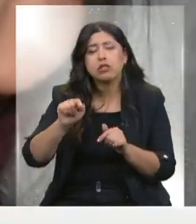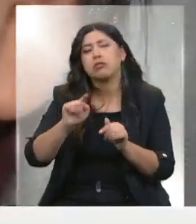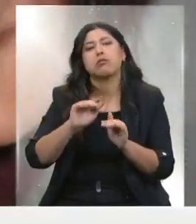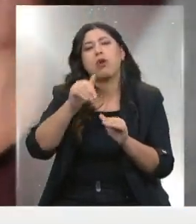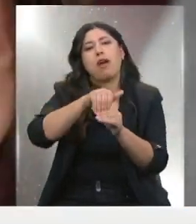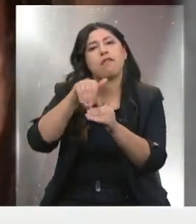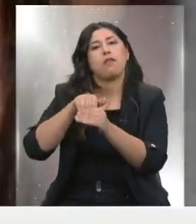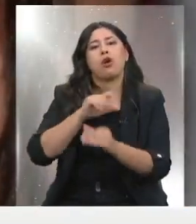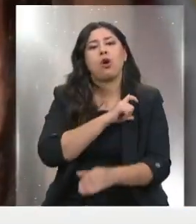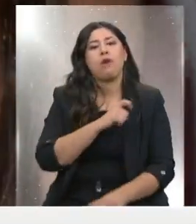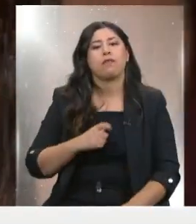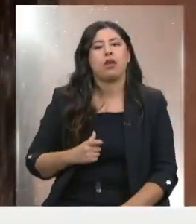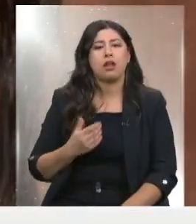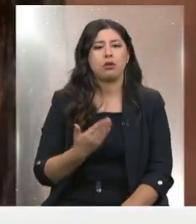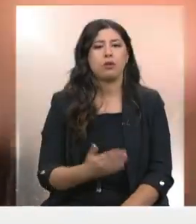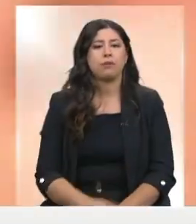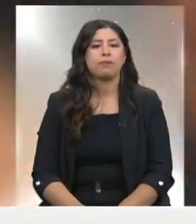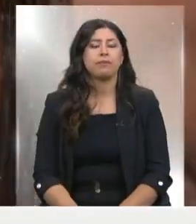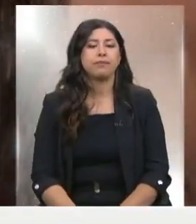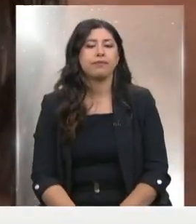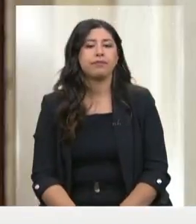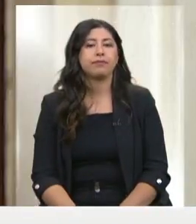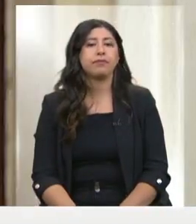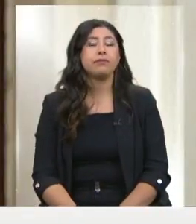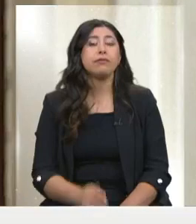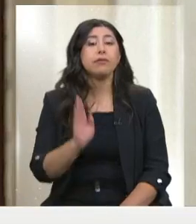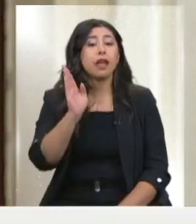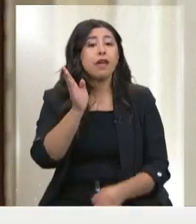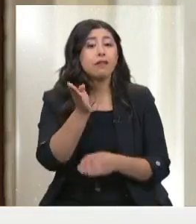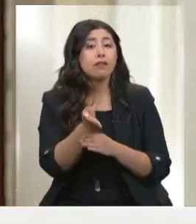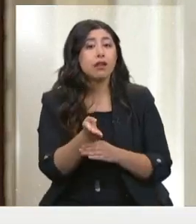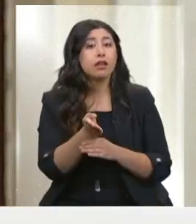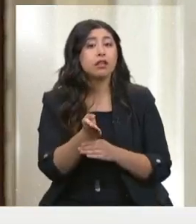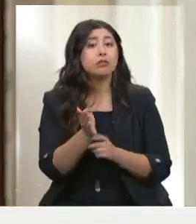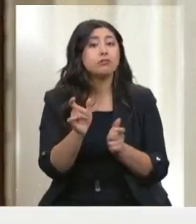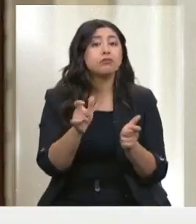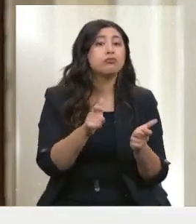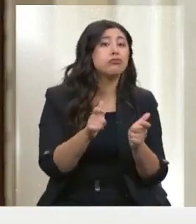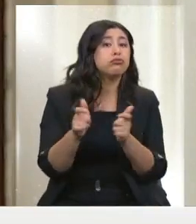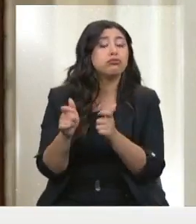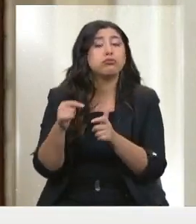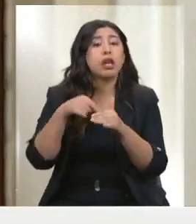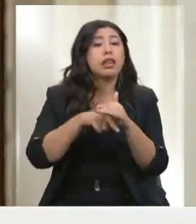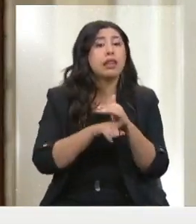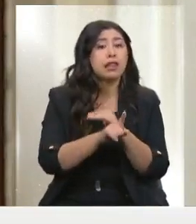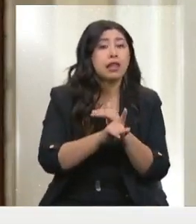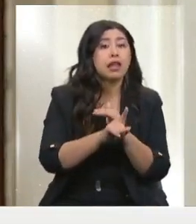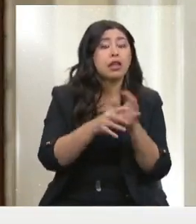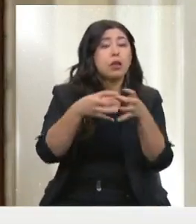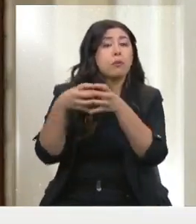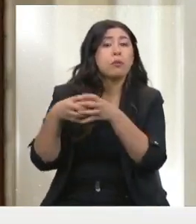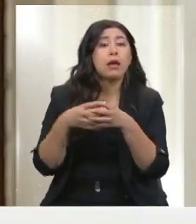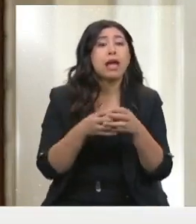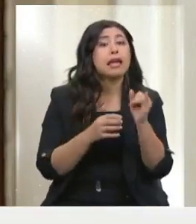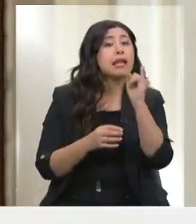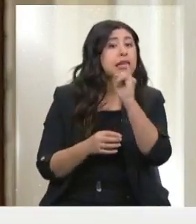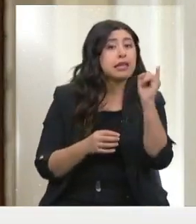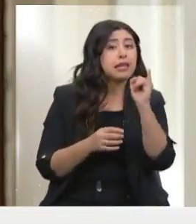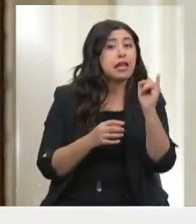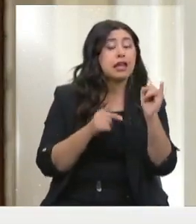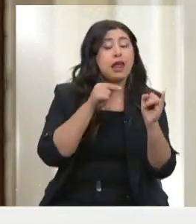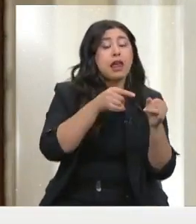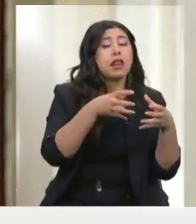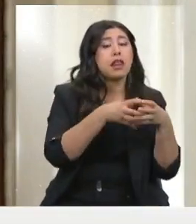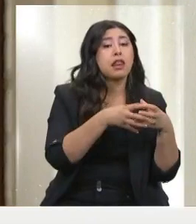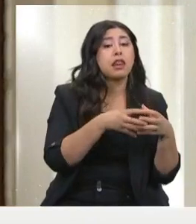los votos al gobierno. Si el veto por presiones de sectores políticos internos de la izquierda más dura del